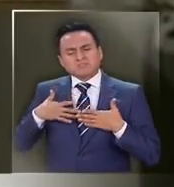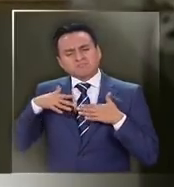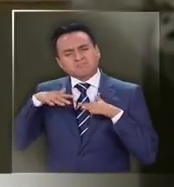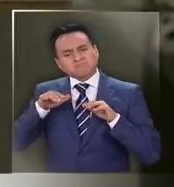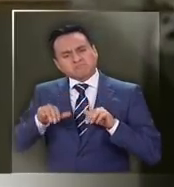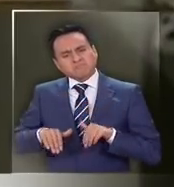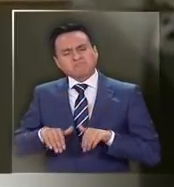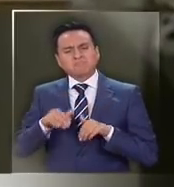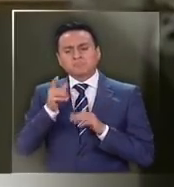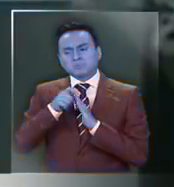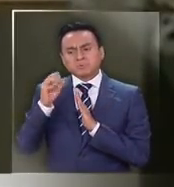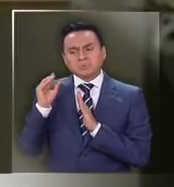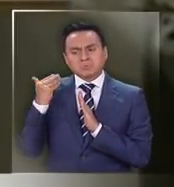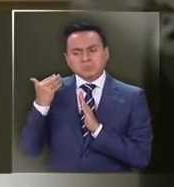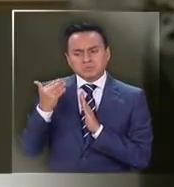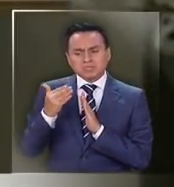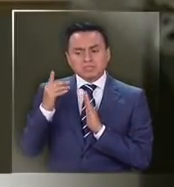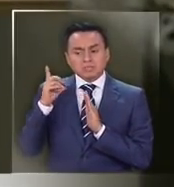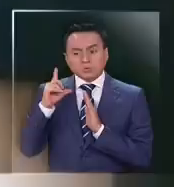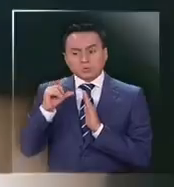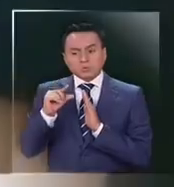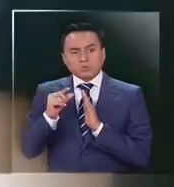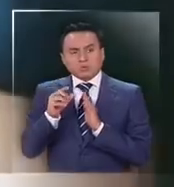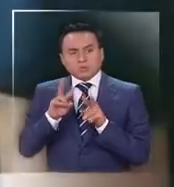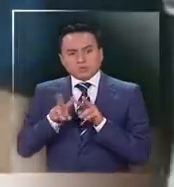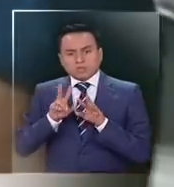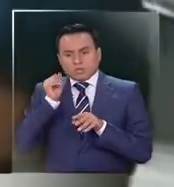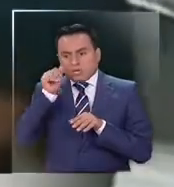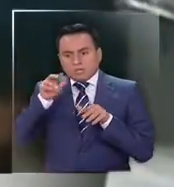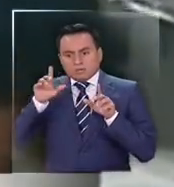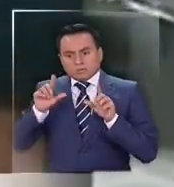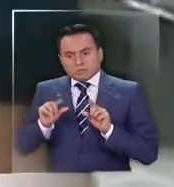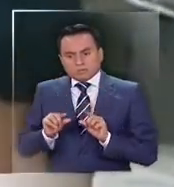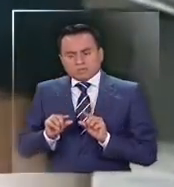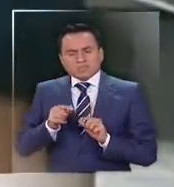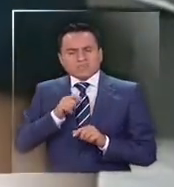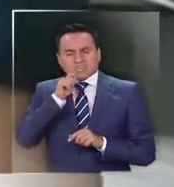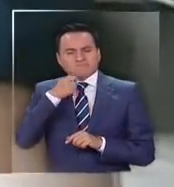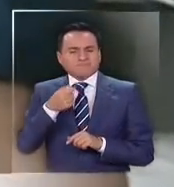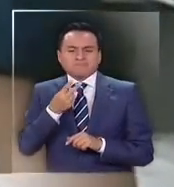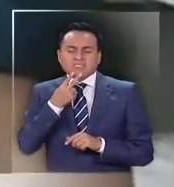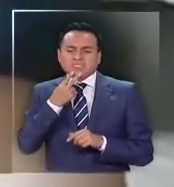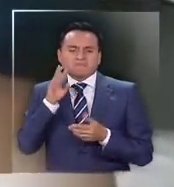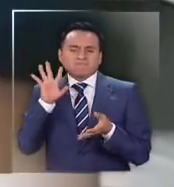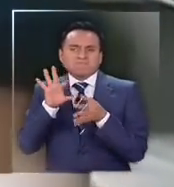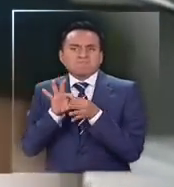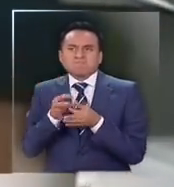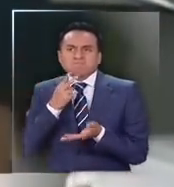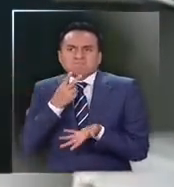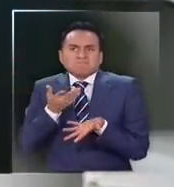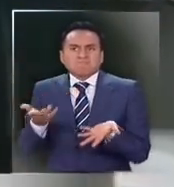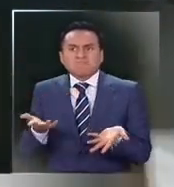últimos meses y la repentina disminución de sus labores diarias hacen que ya no le encuentre sentido